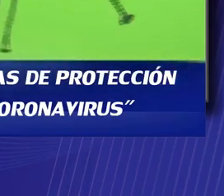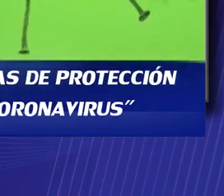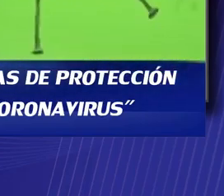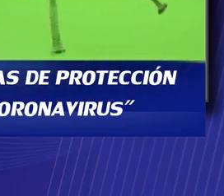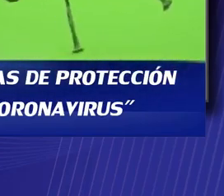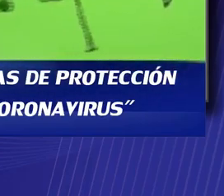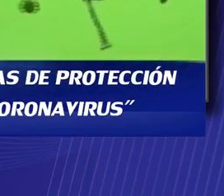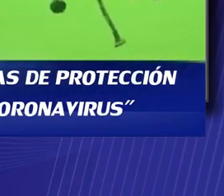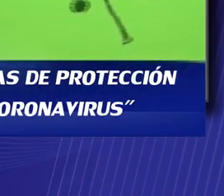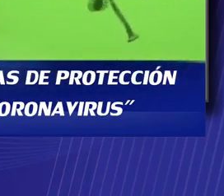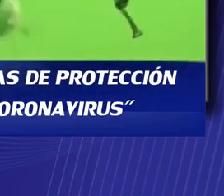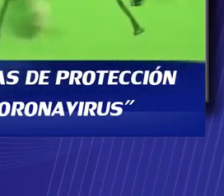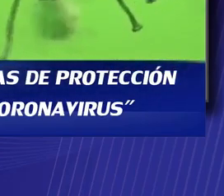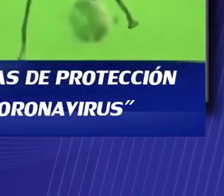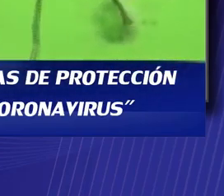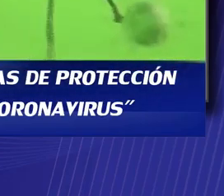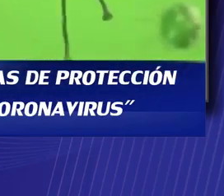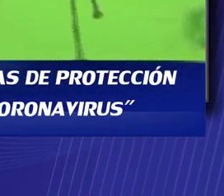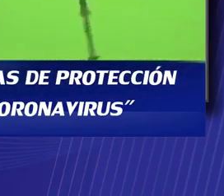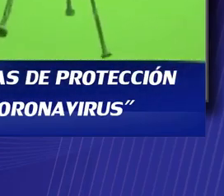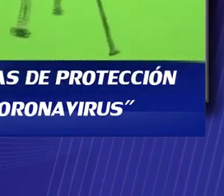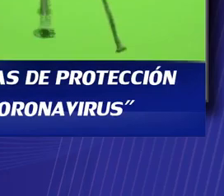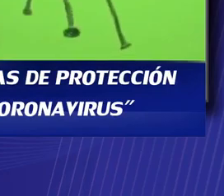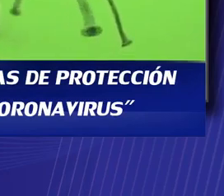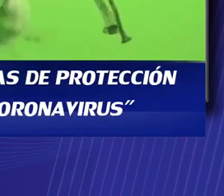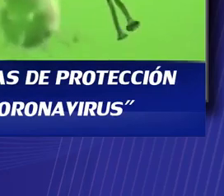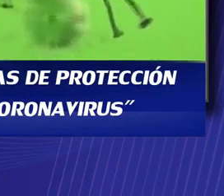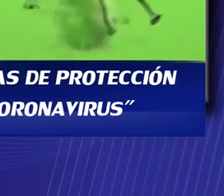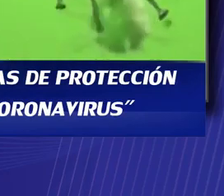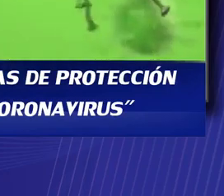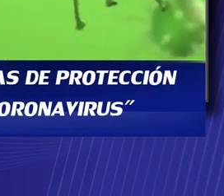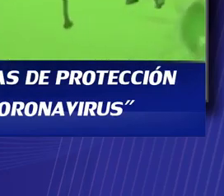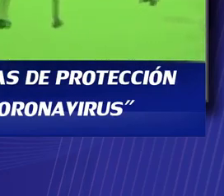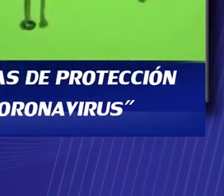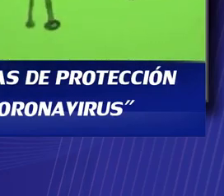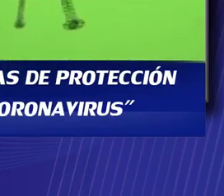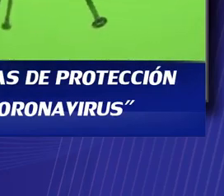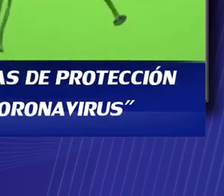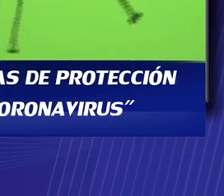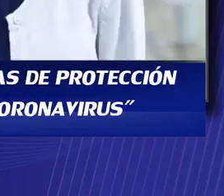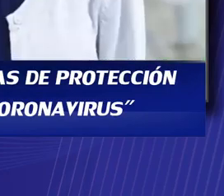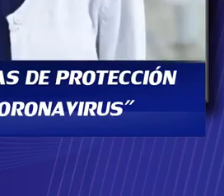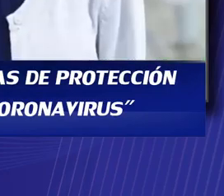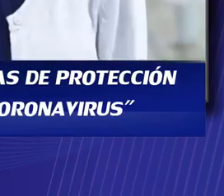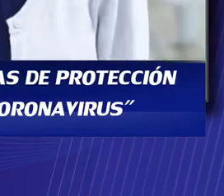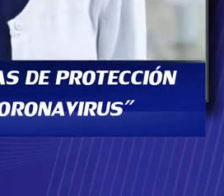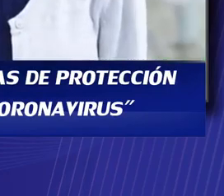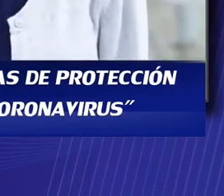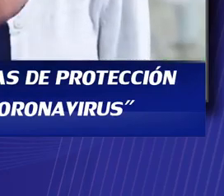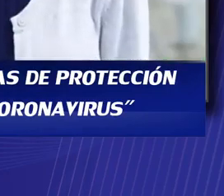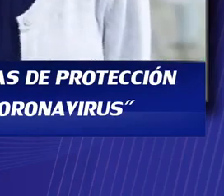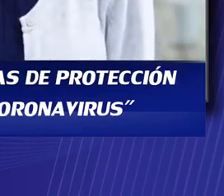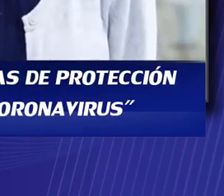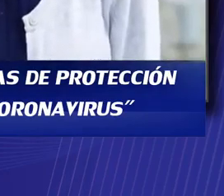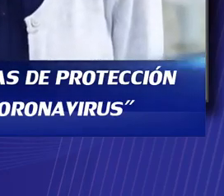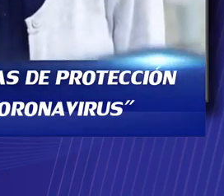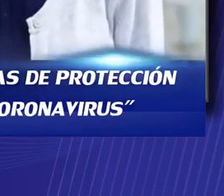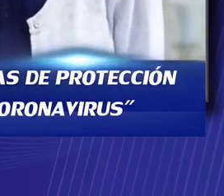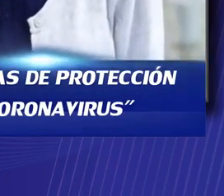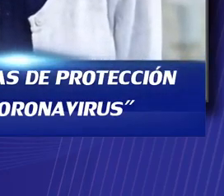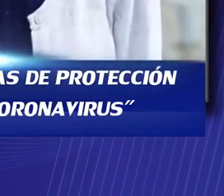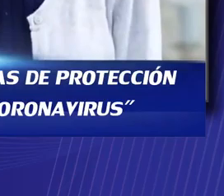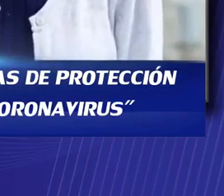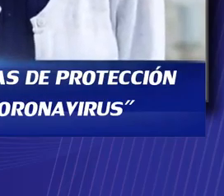familia, en las escuelas a los otros compañeros, en las unidades de trabajo también, usando un pañuelo o el ángulo del codo para evitar la